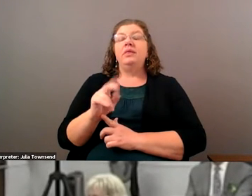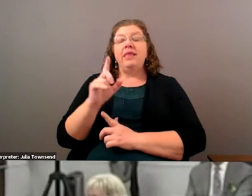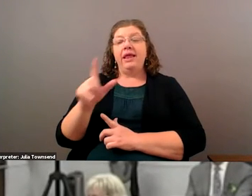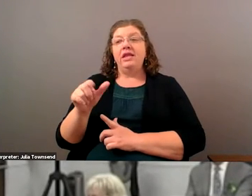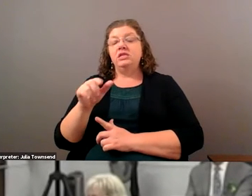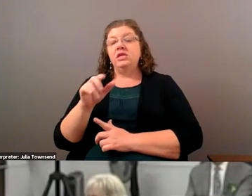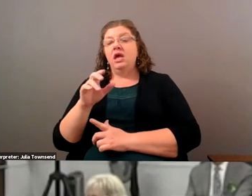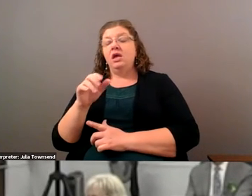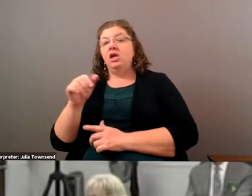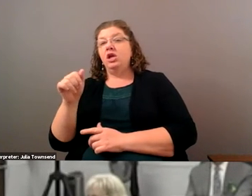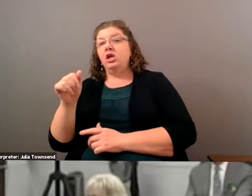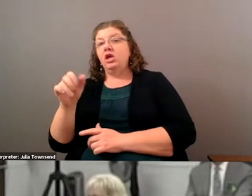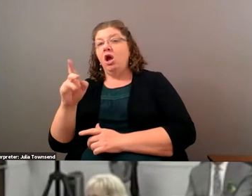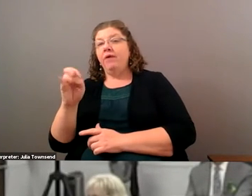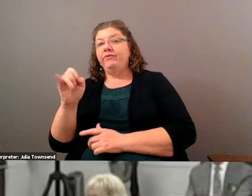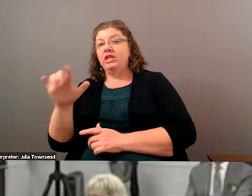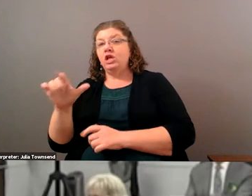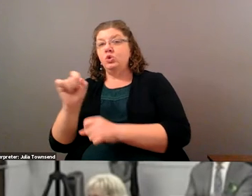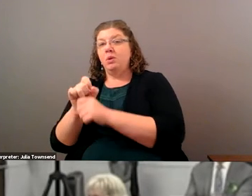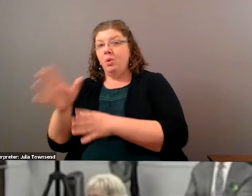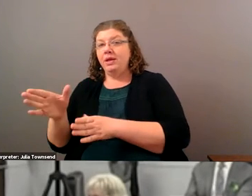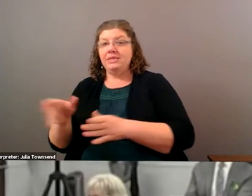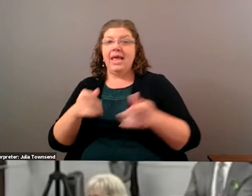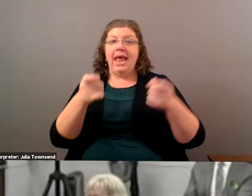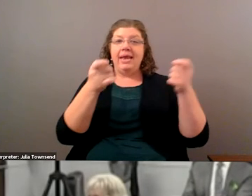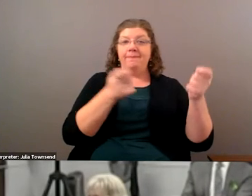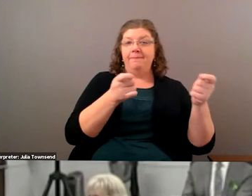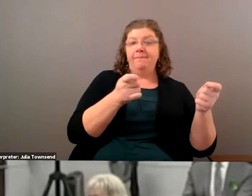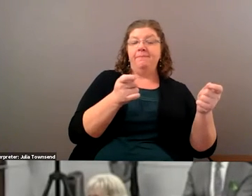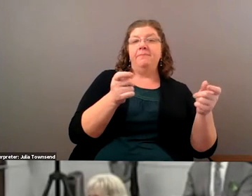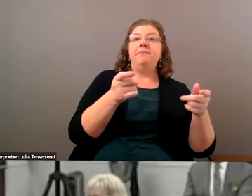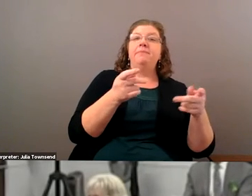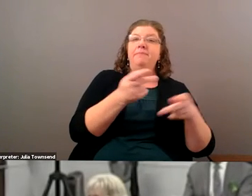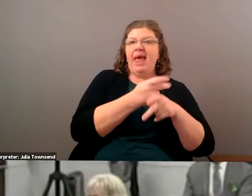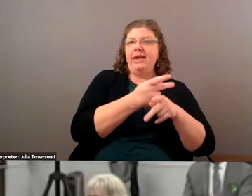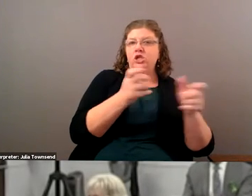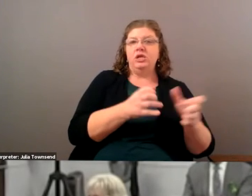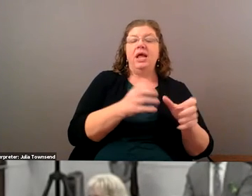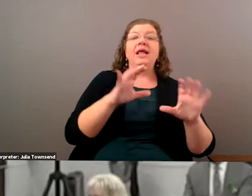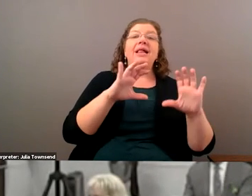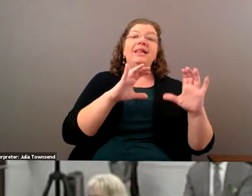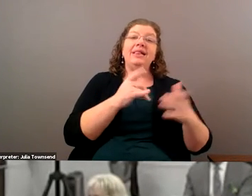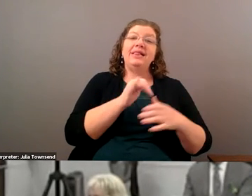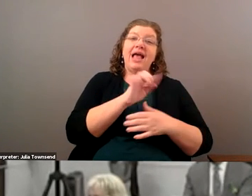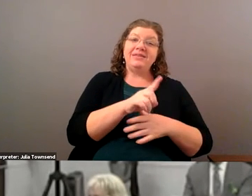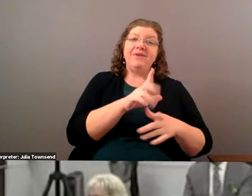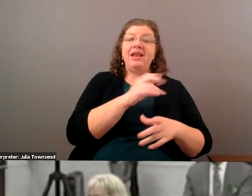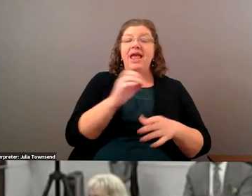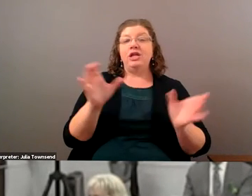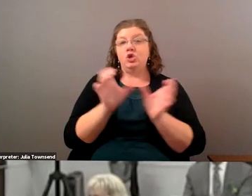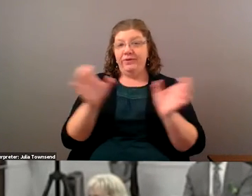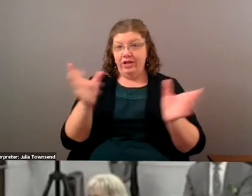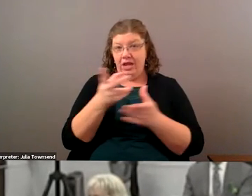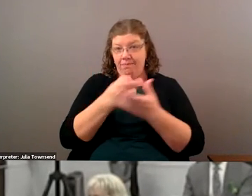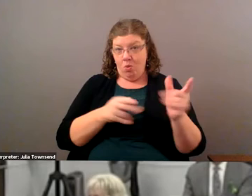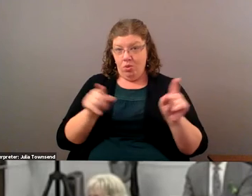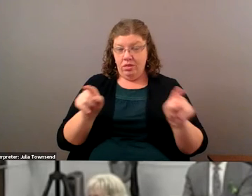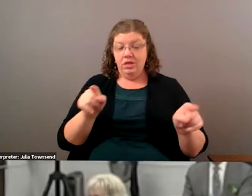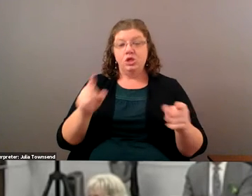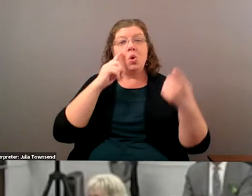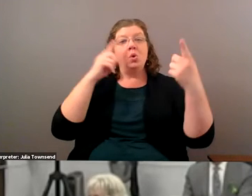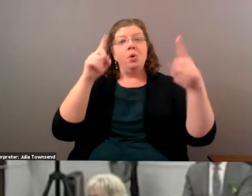los manejos de gestoría, tanto certificados como clasificados. Y esto es como una compensación Me